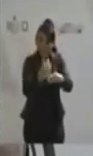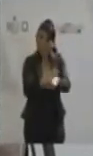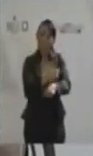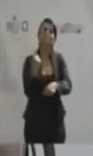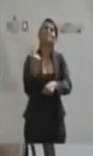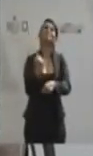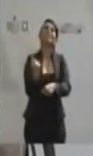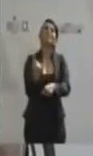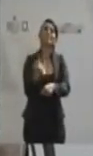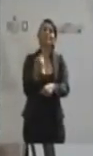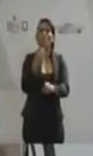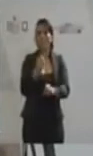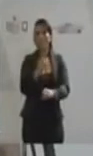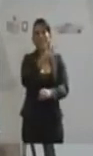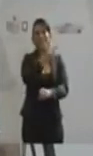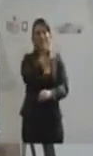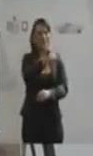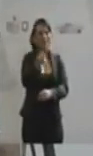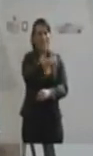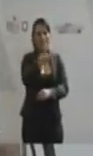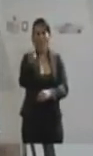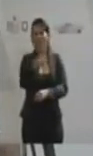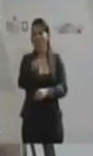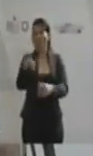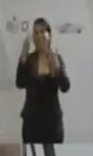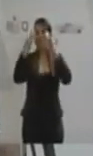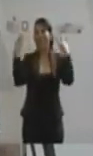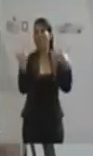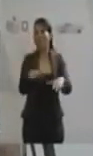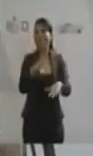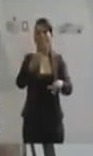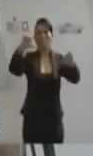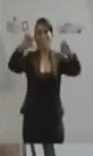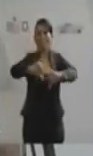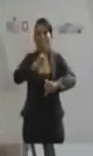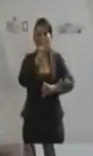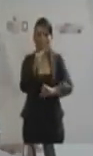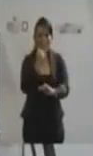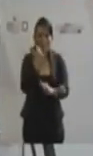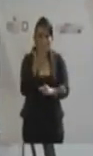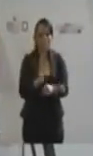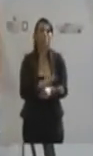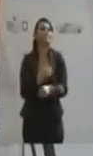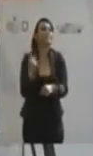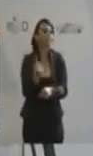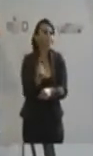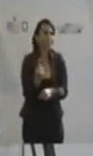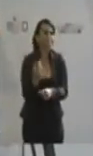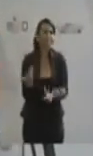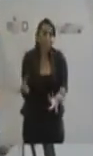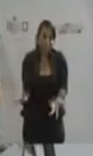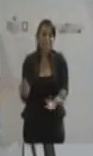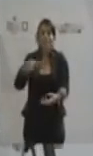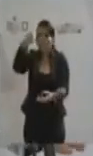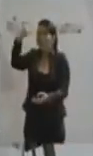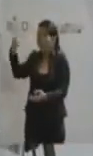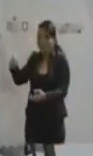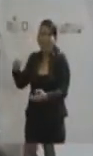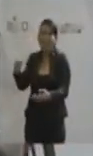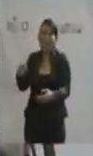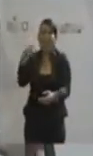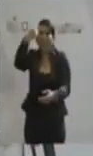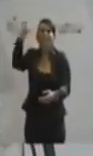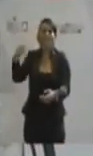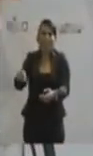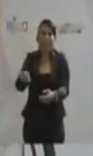anular tu voto porque hoy no quieres presentarte en las urnas y dices para que si son igual pues porque no estás